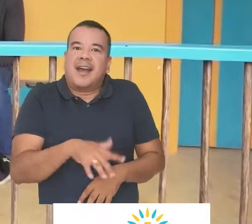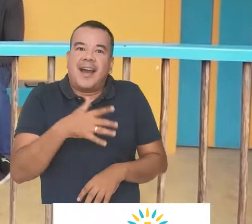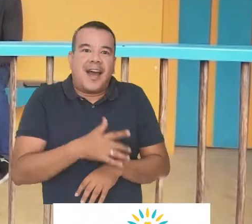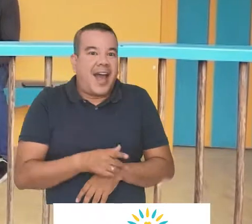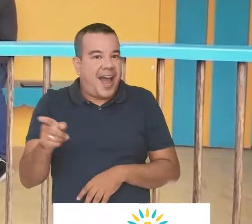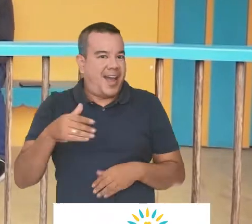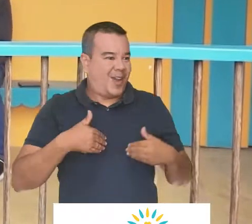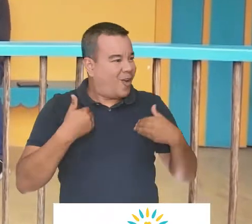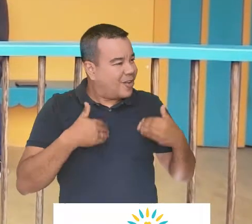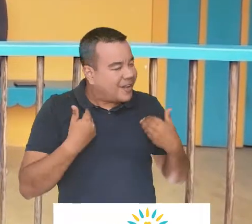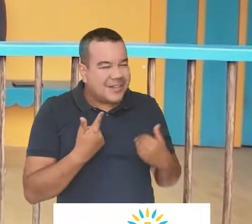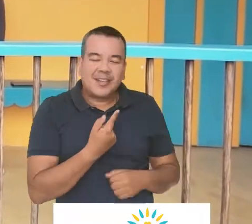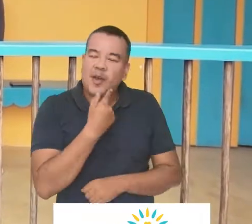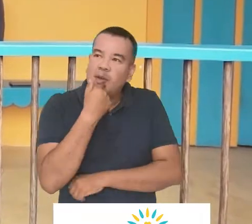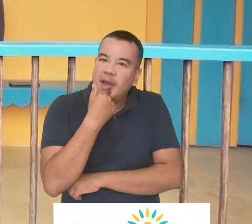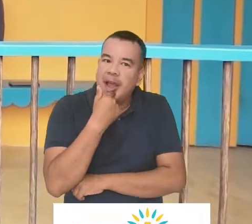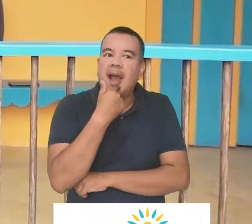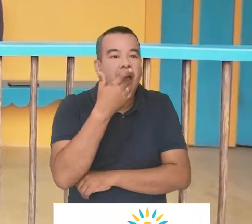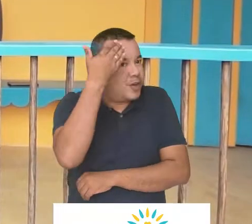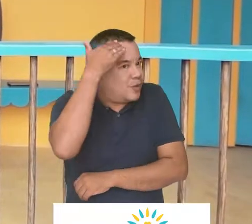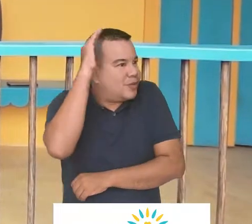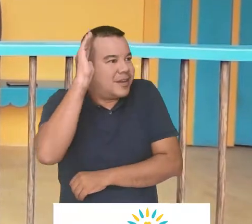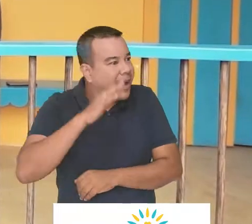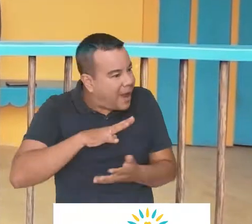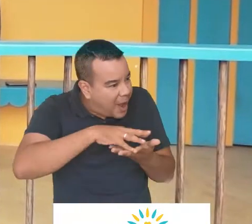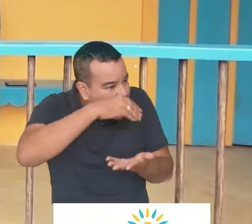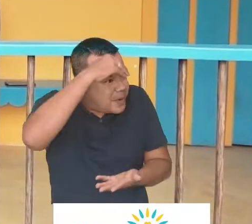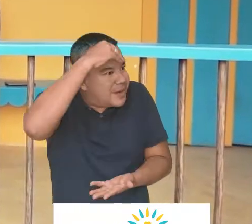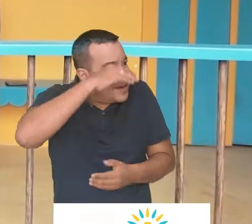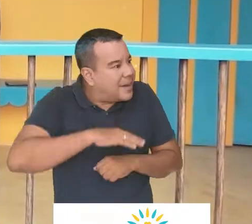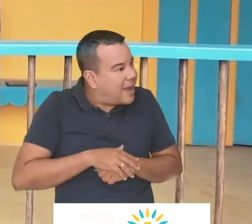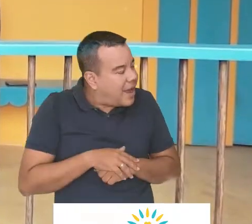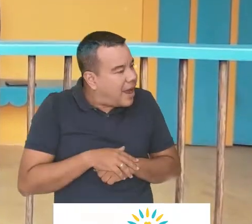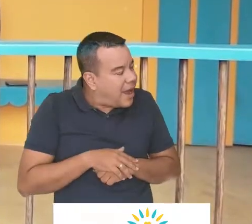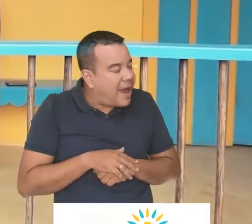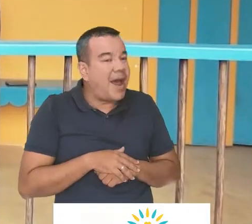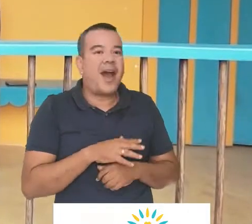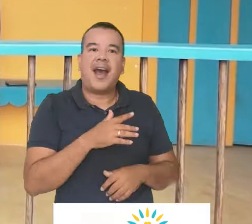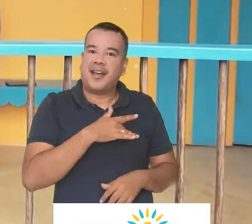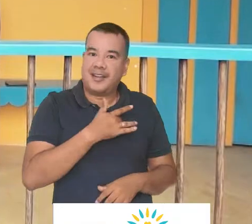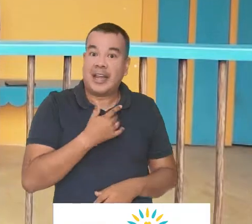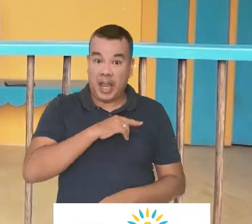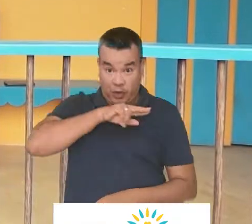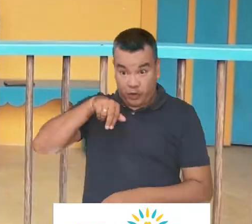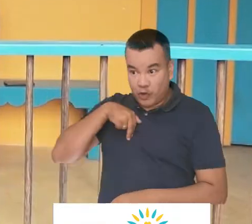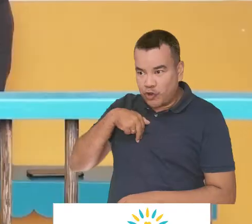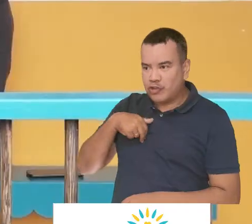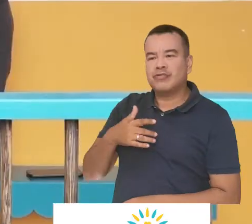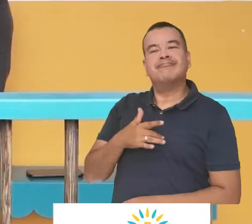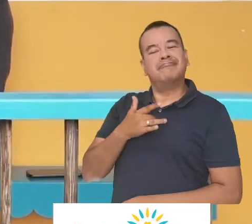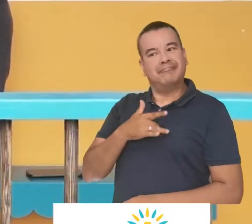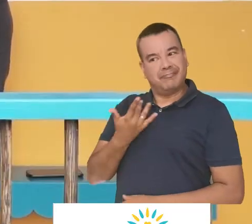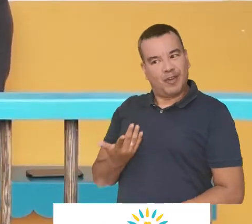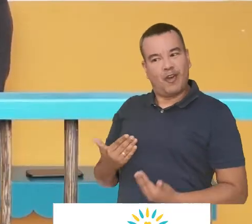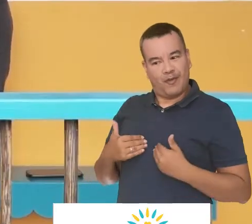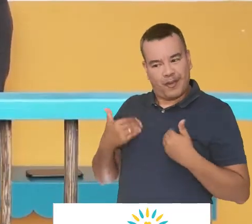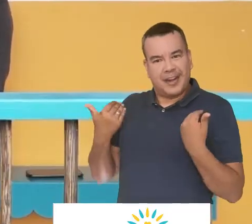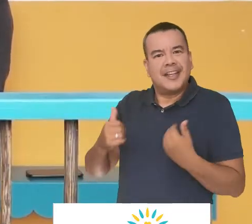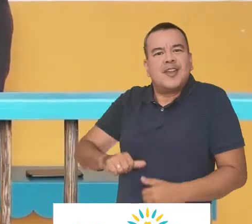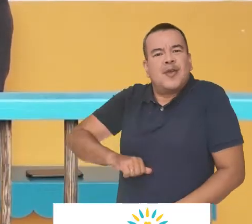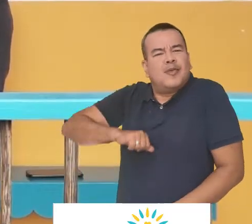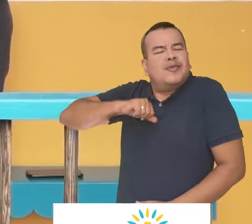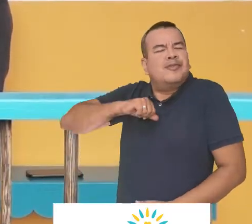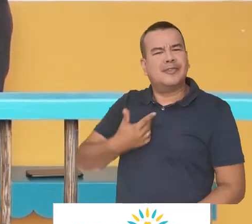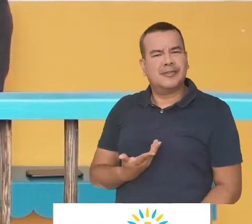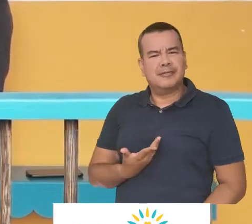bien y contento porque además aprende algo nuevo y que nosotros como anfitriones pues también nos sentamos felices y orgullosos más